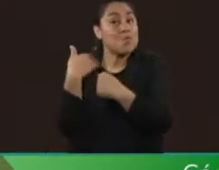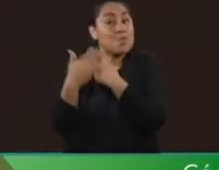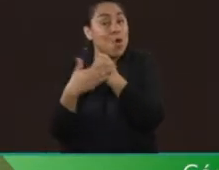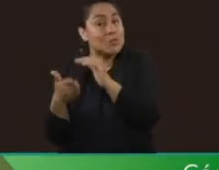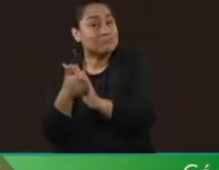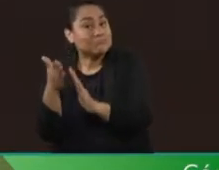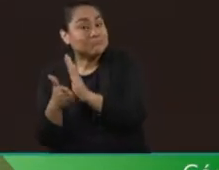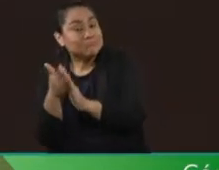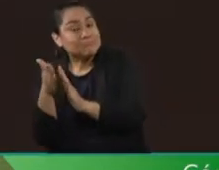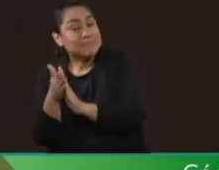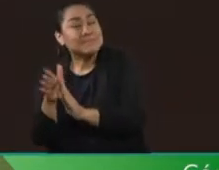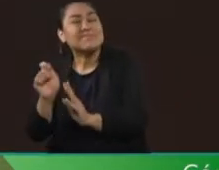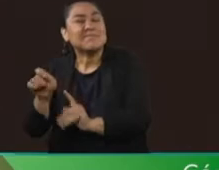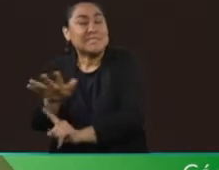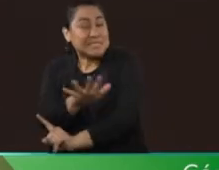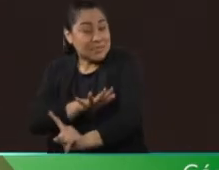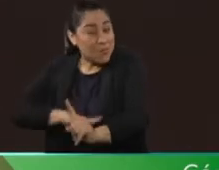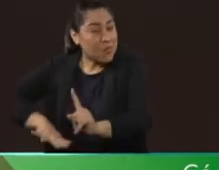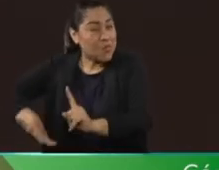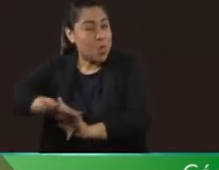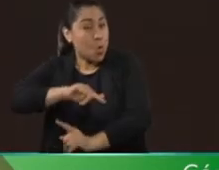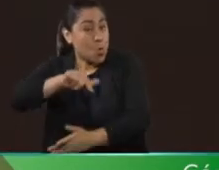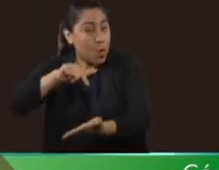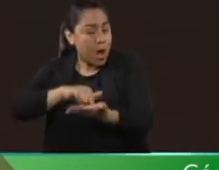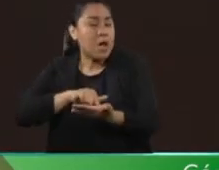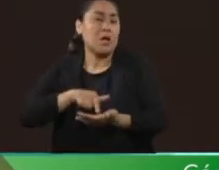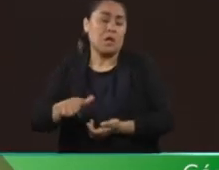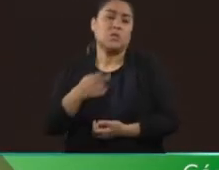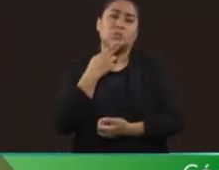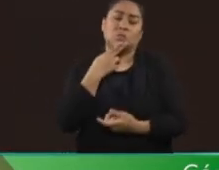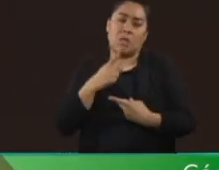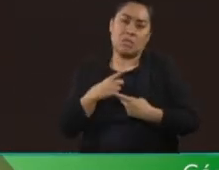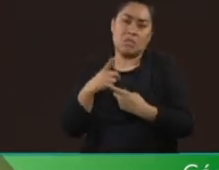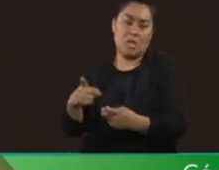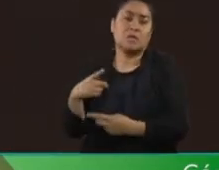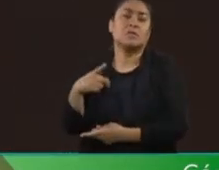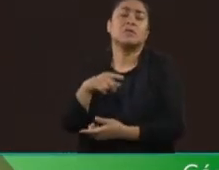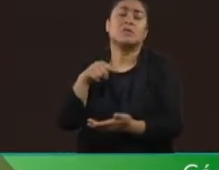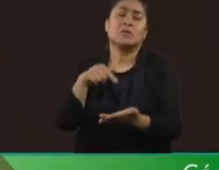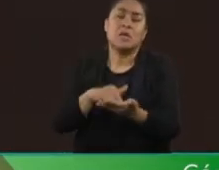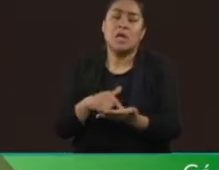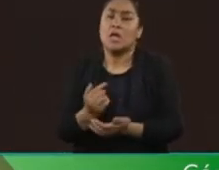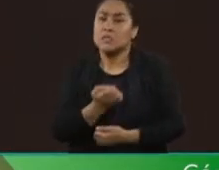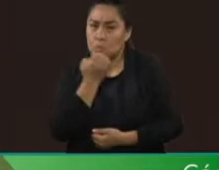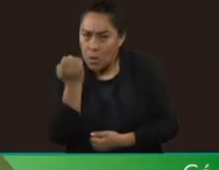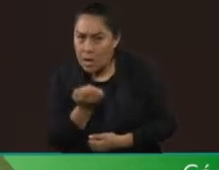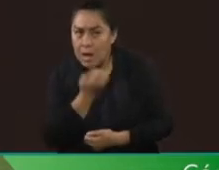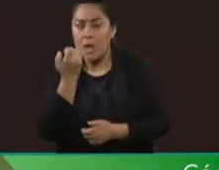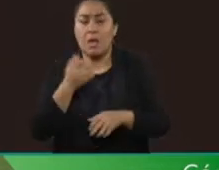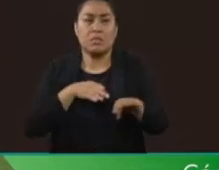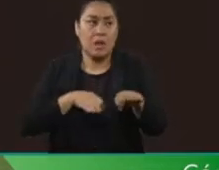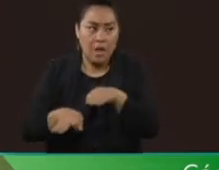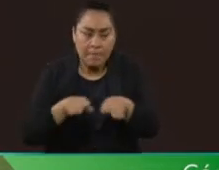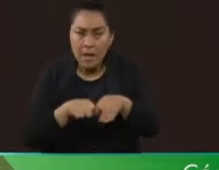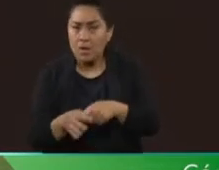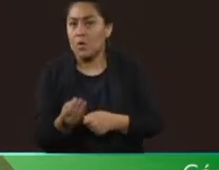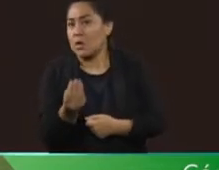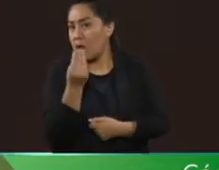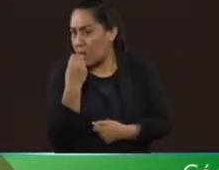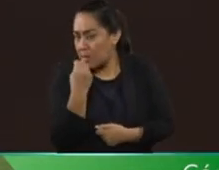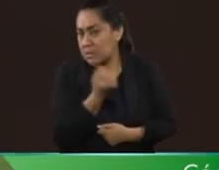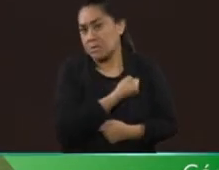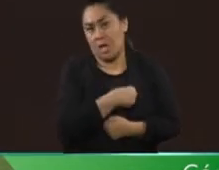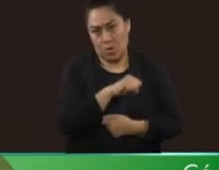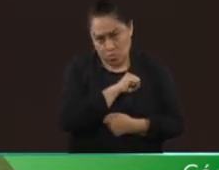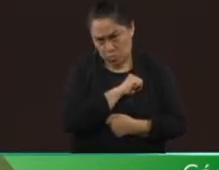y su entorno permita el ejercicio de derechos educación trabajo alimentación y salud